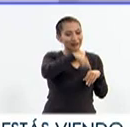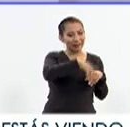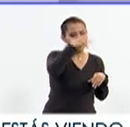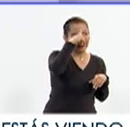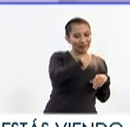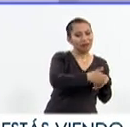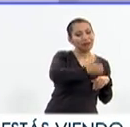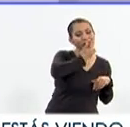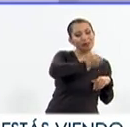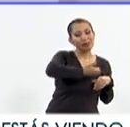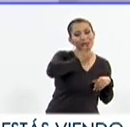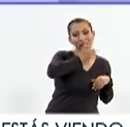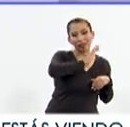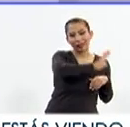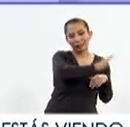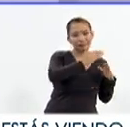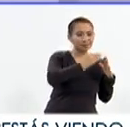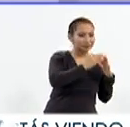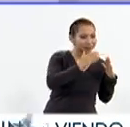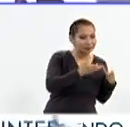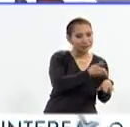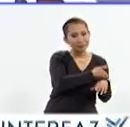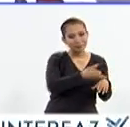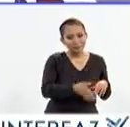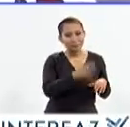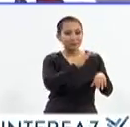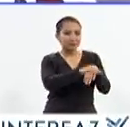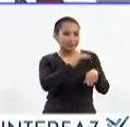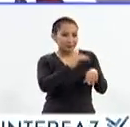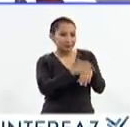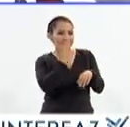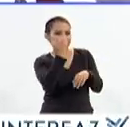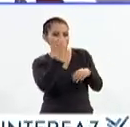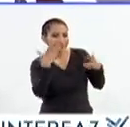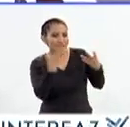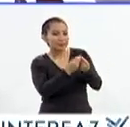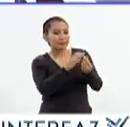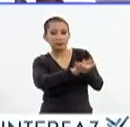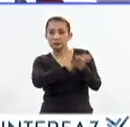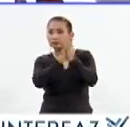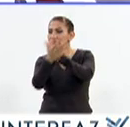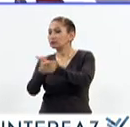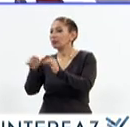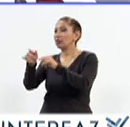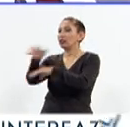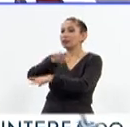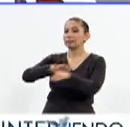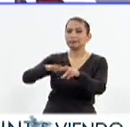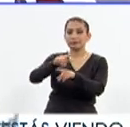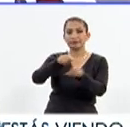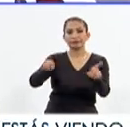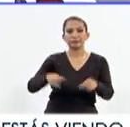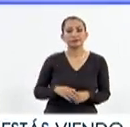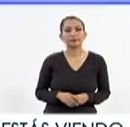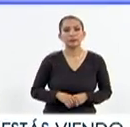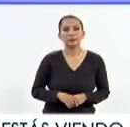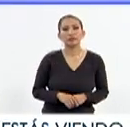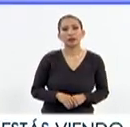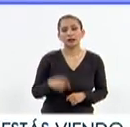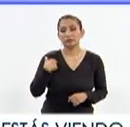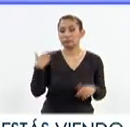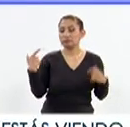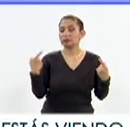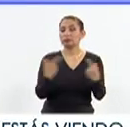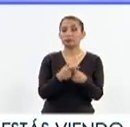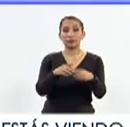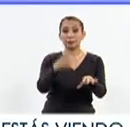estar acostumbrada a estar en tu casa, con tu familia, con tus amigos, en tu escuela, a cambiar completamente de ámbito. Sí, de hecho fue un